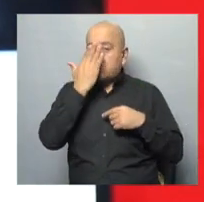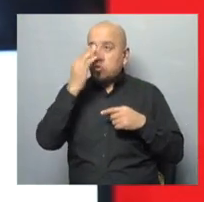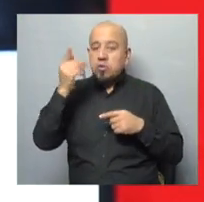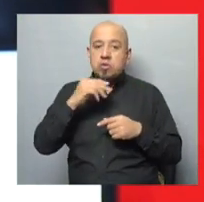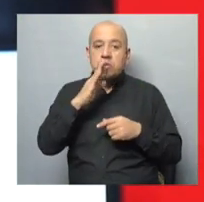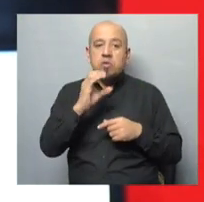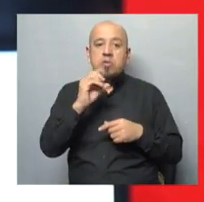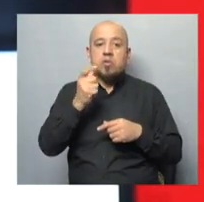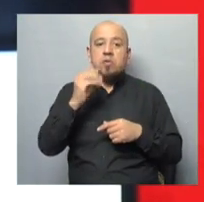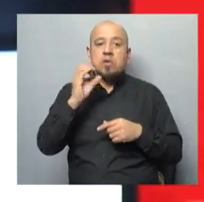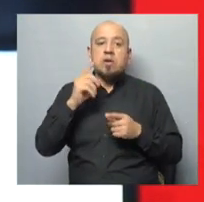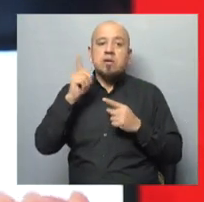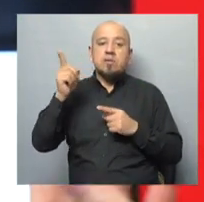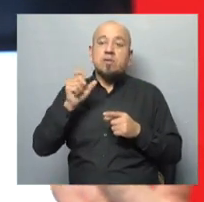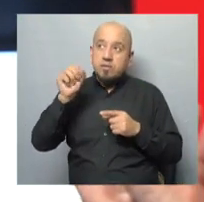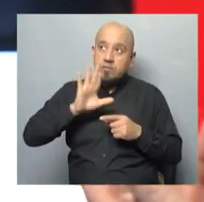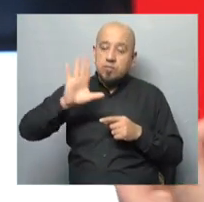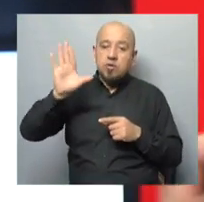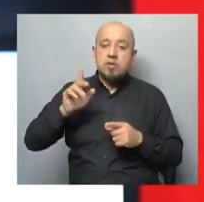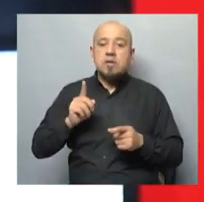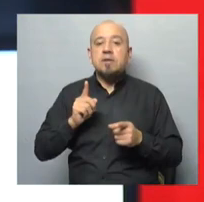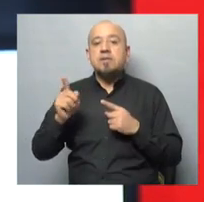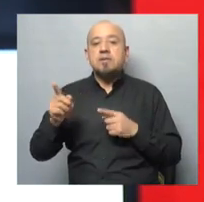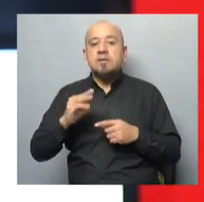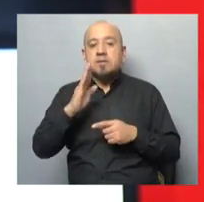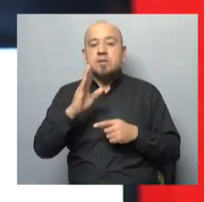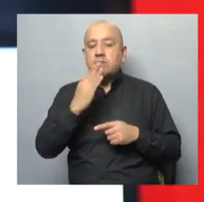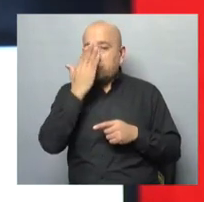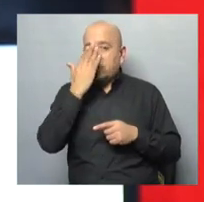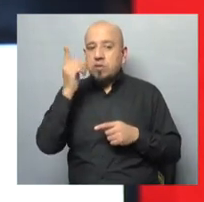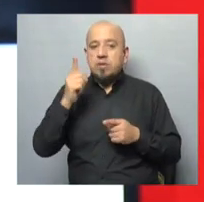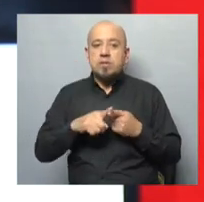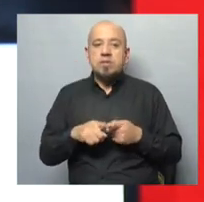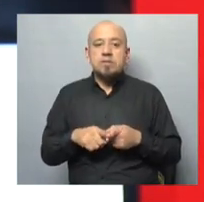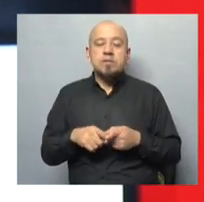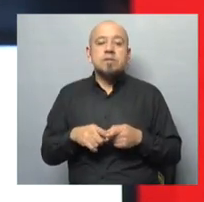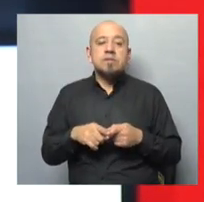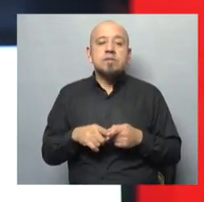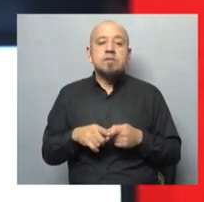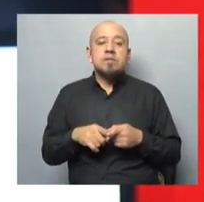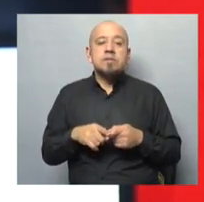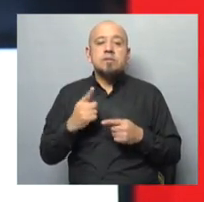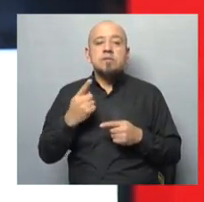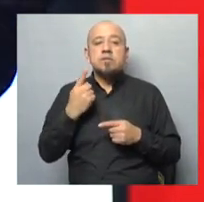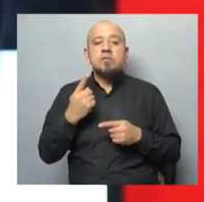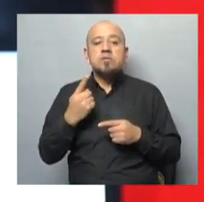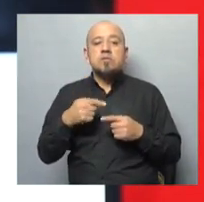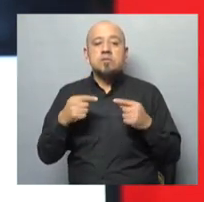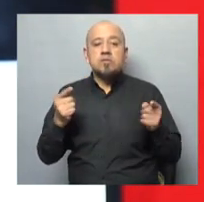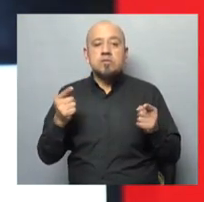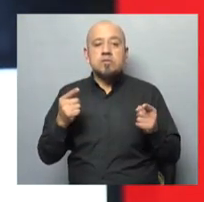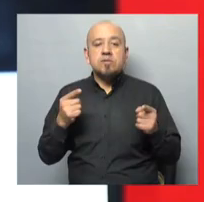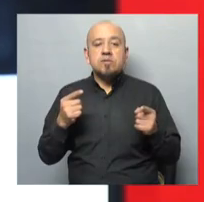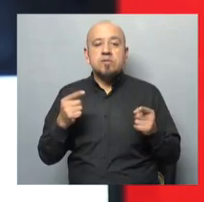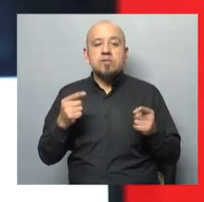precioso pero es polaco polaco por eso es una cosa que una vez ahora